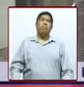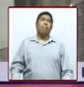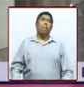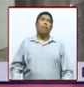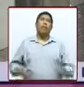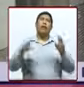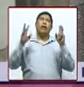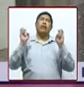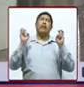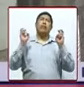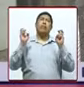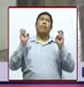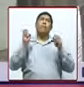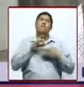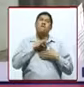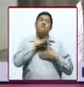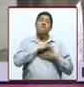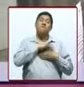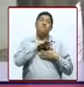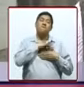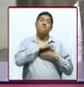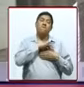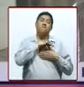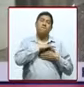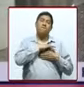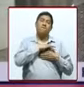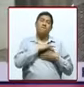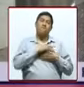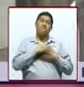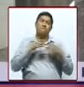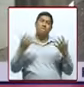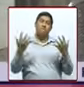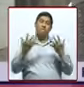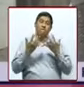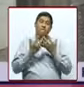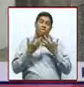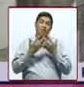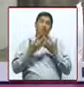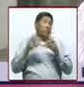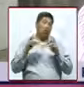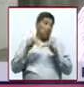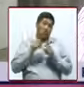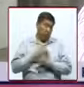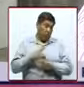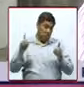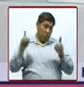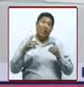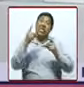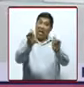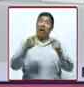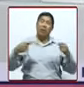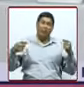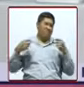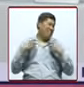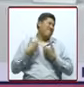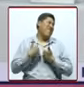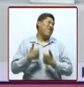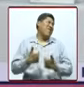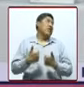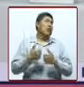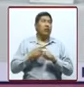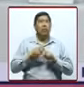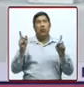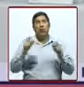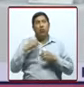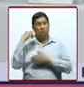En cuestiones donde son de intereses que convergen, poco democráticos, se ponen de acuerdo rápido. Lógicamente,